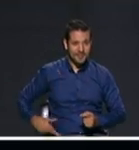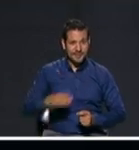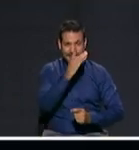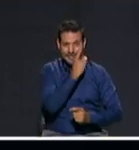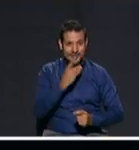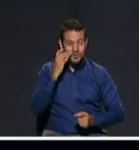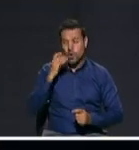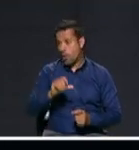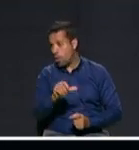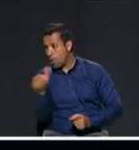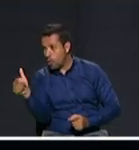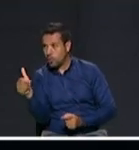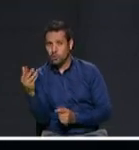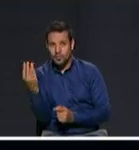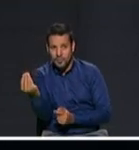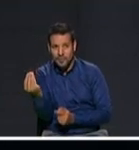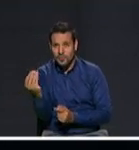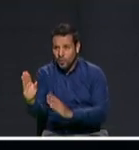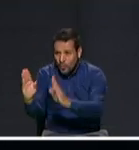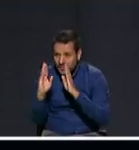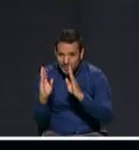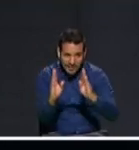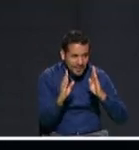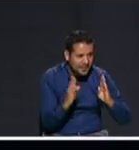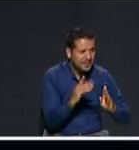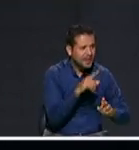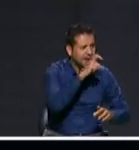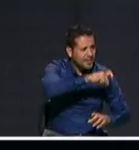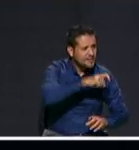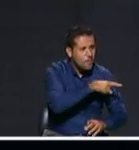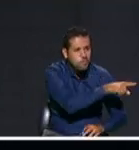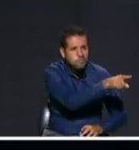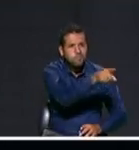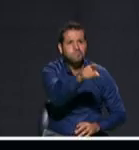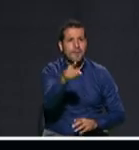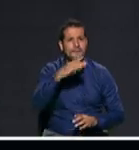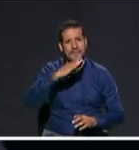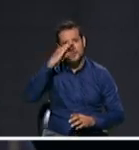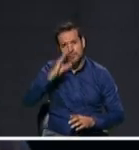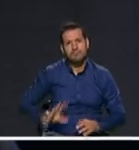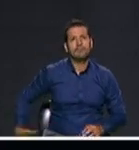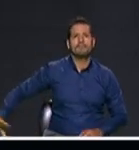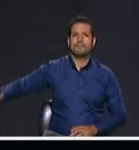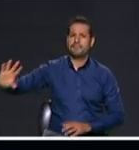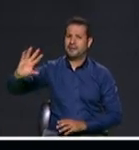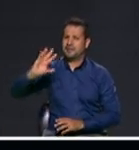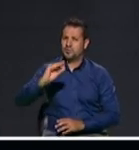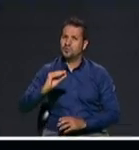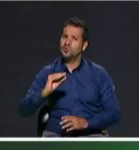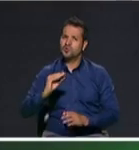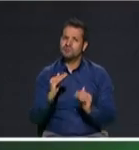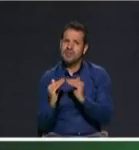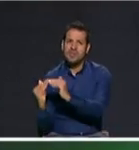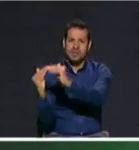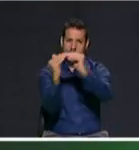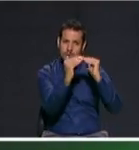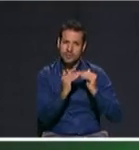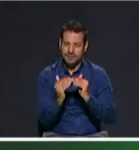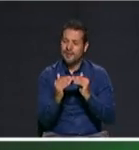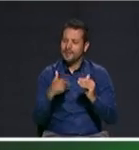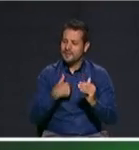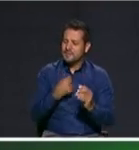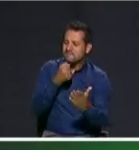soy de otro partido no va a atender las reclamaciones de los habitantes de medellín aquí se tiene que gobernar para todos y todas y esa también será mi apuesta en la ciudad de medellín